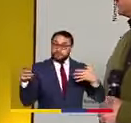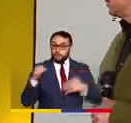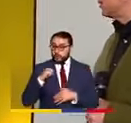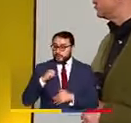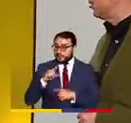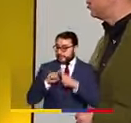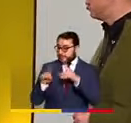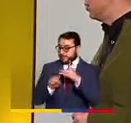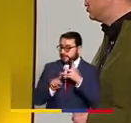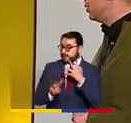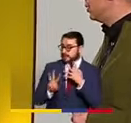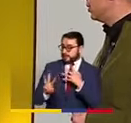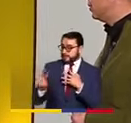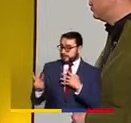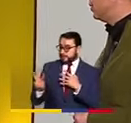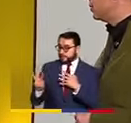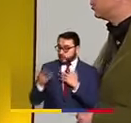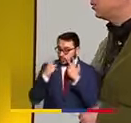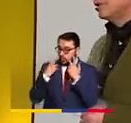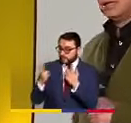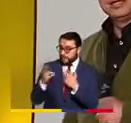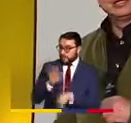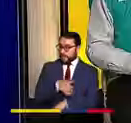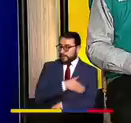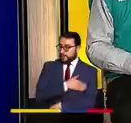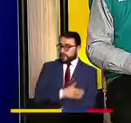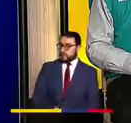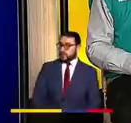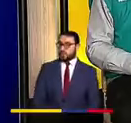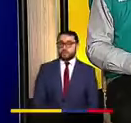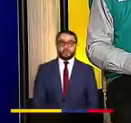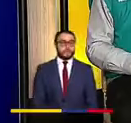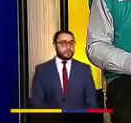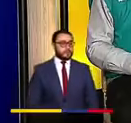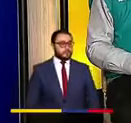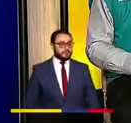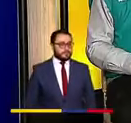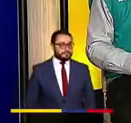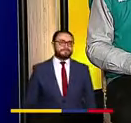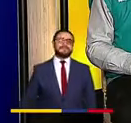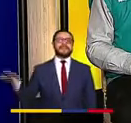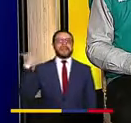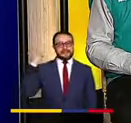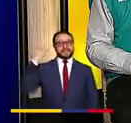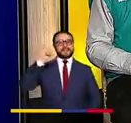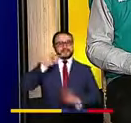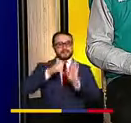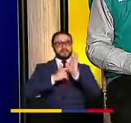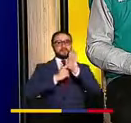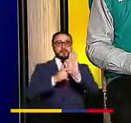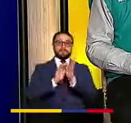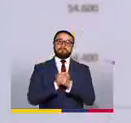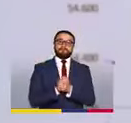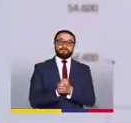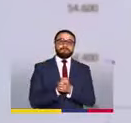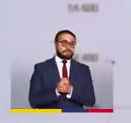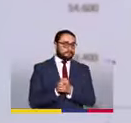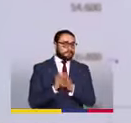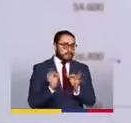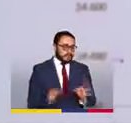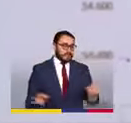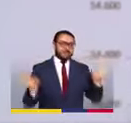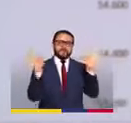33, o no lo vi, ministro. Este ya lo habíamos presentado. Es muy importante porque ya